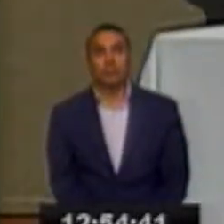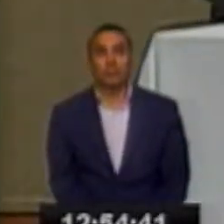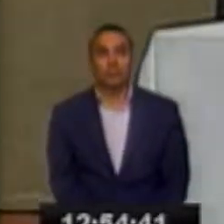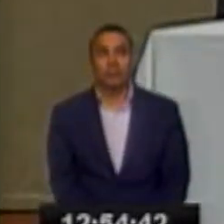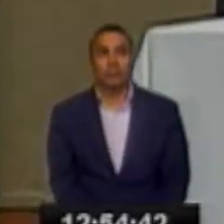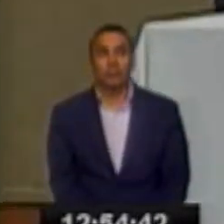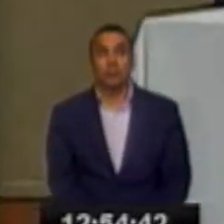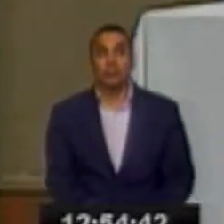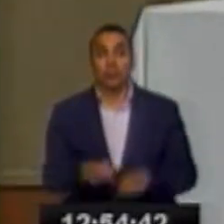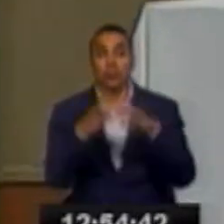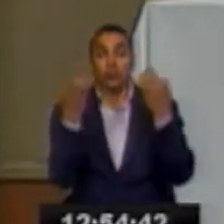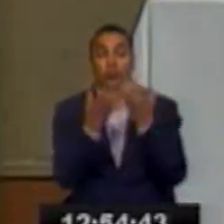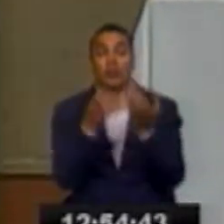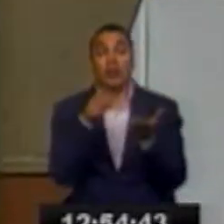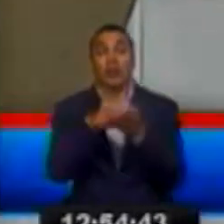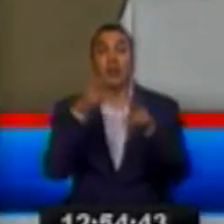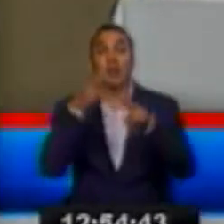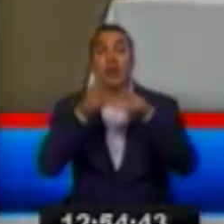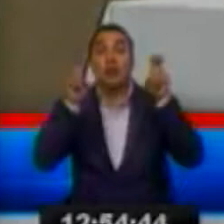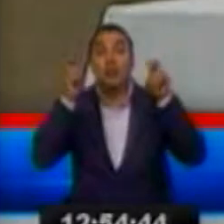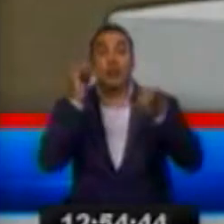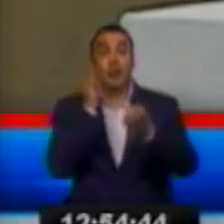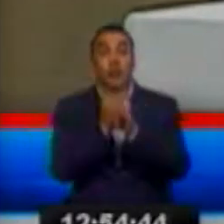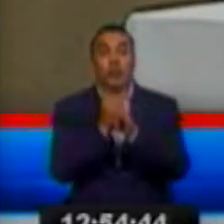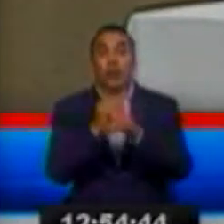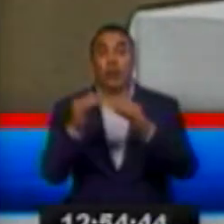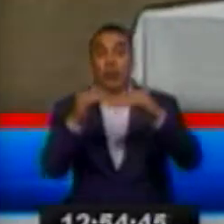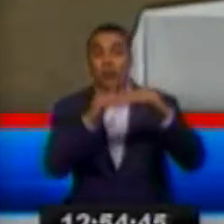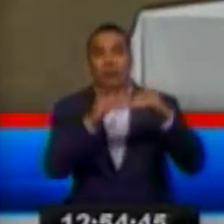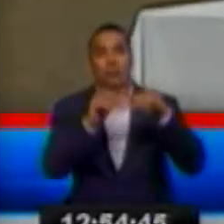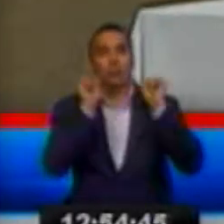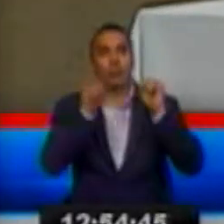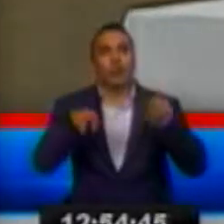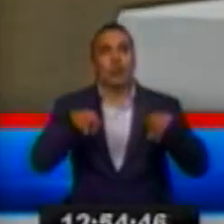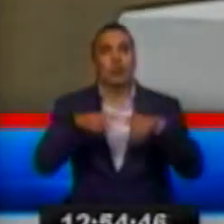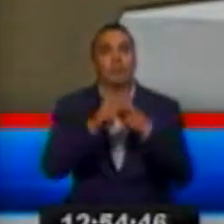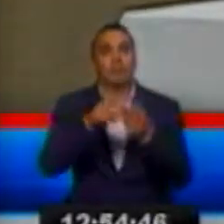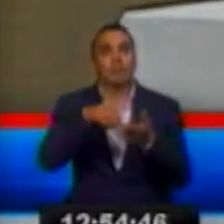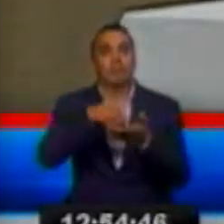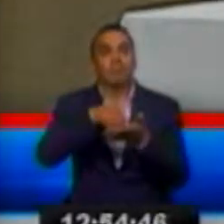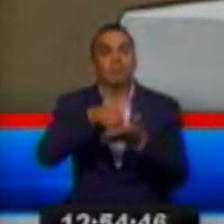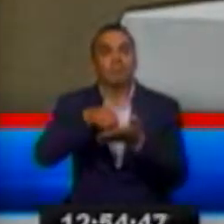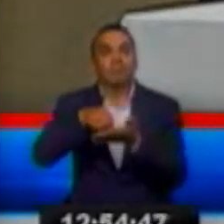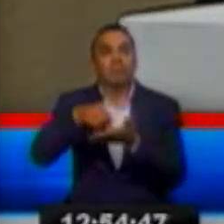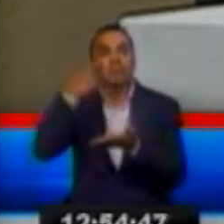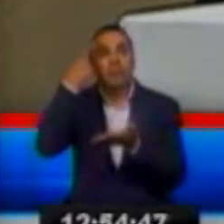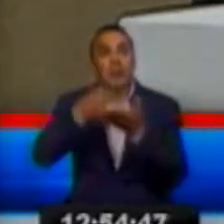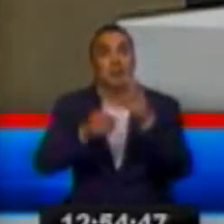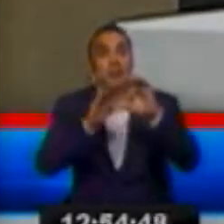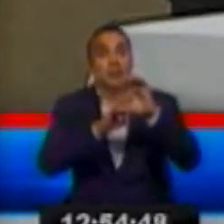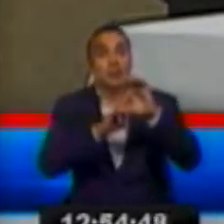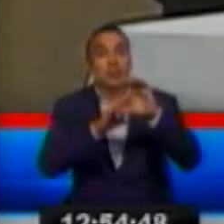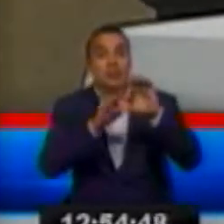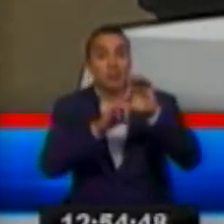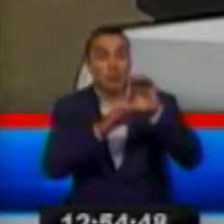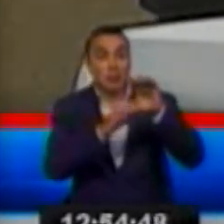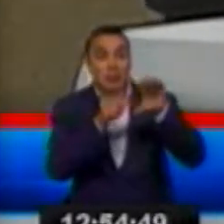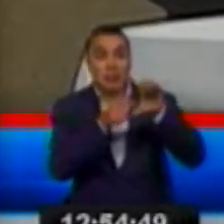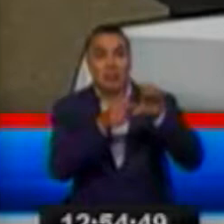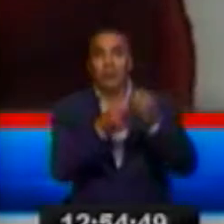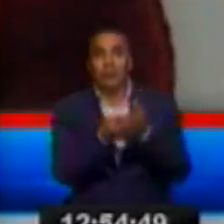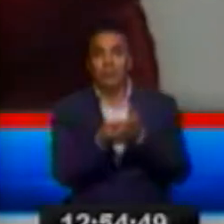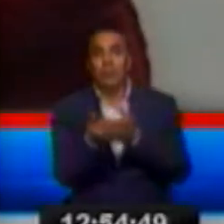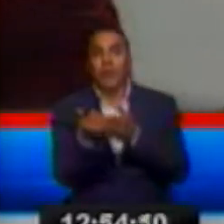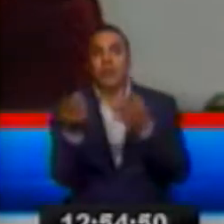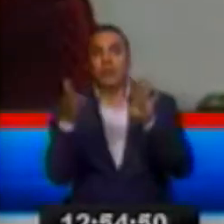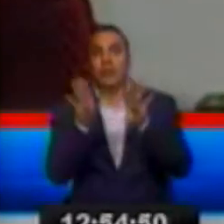El Comité por la Institucionalidad Democrática podrá iniciar la recolección de firmas para la eliminación del Consejo de Participación Ciudadana y Control Social.